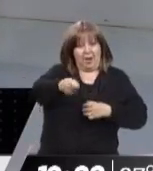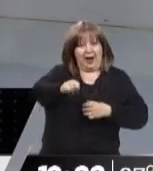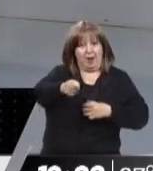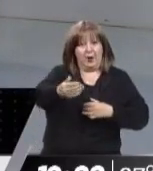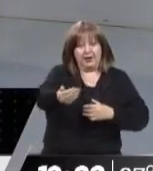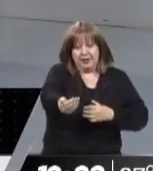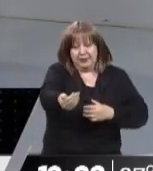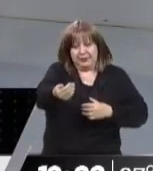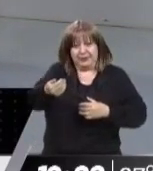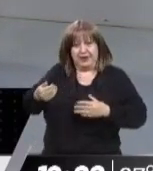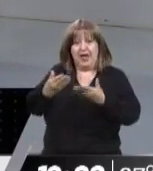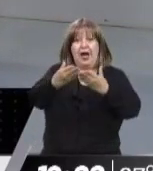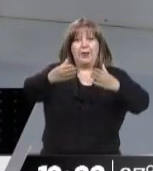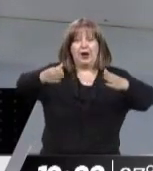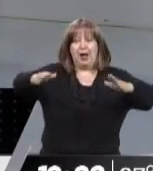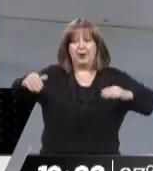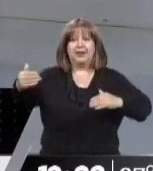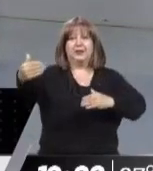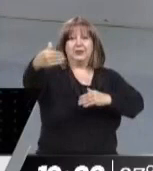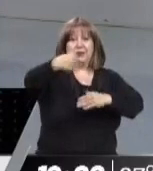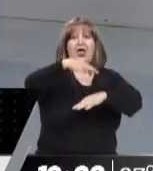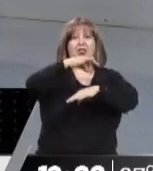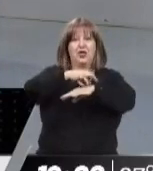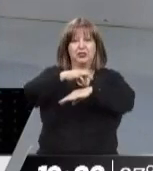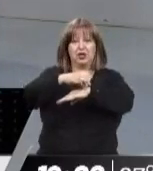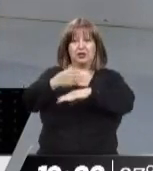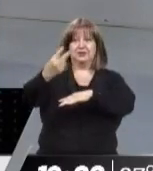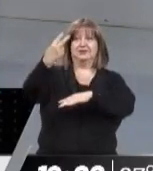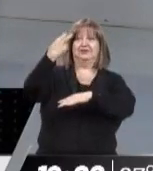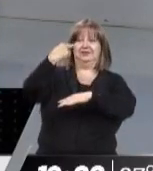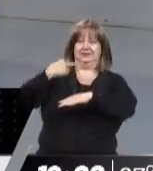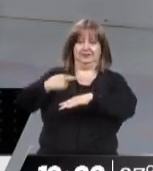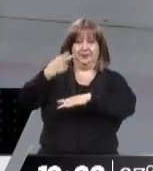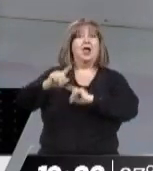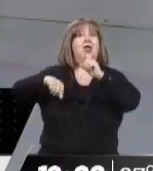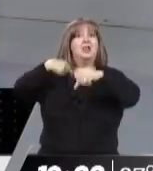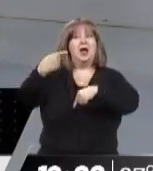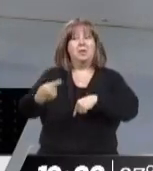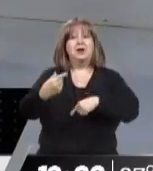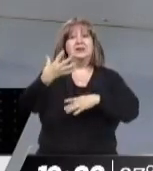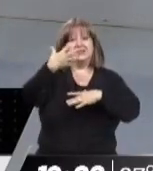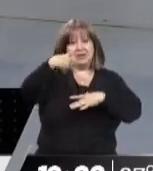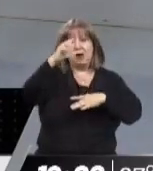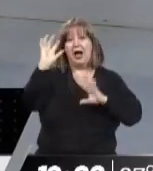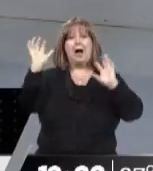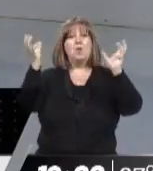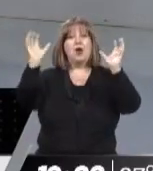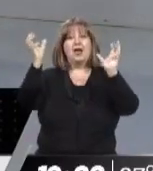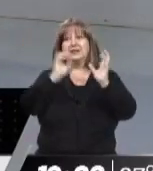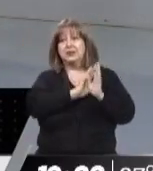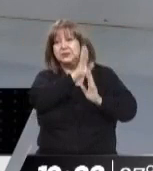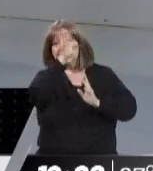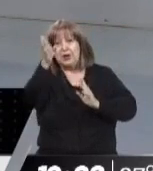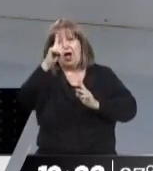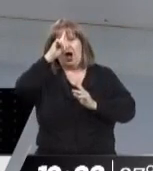bueno, atenderla como corresponde, ¿no? ¿Ella quedó en su domicilio, se sabe? No, no, fue trasladada para... en observación para que se